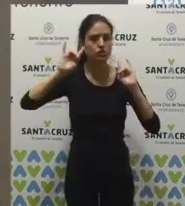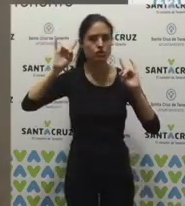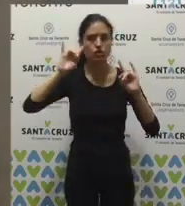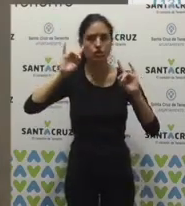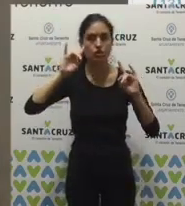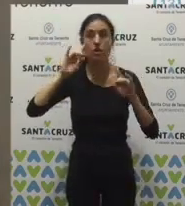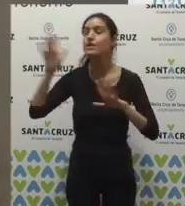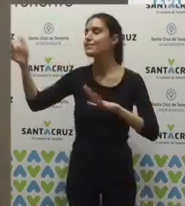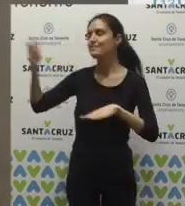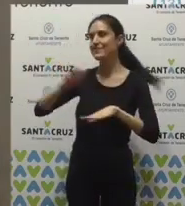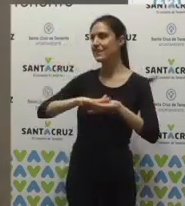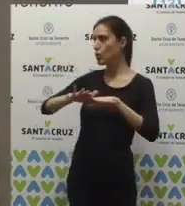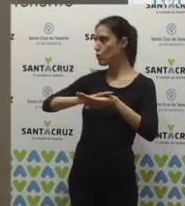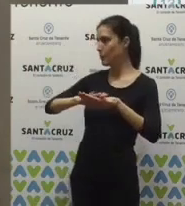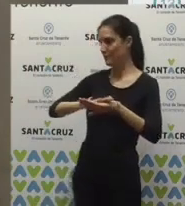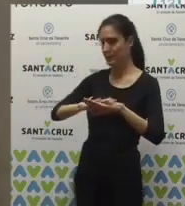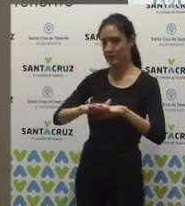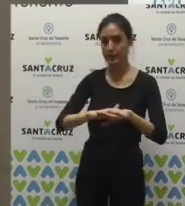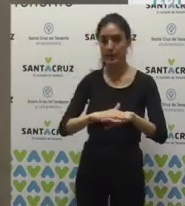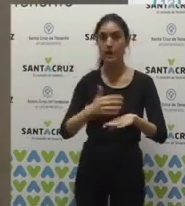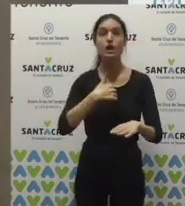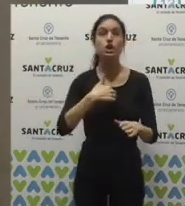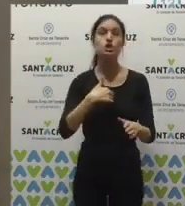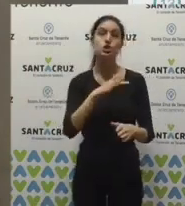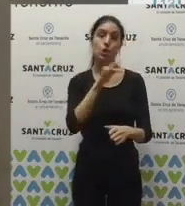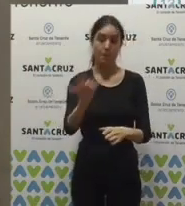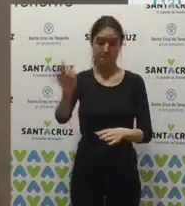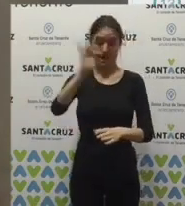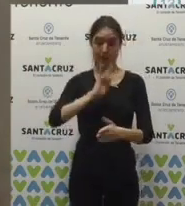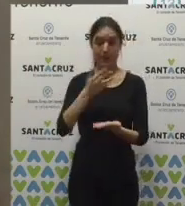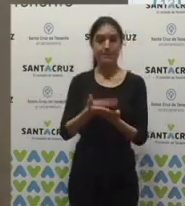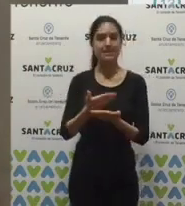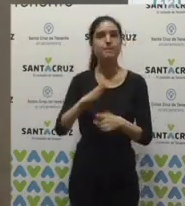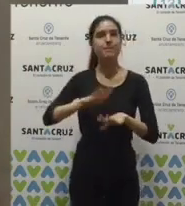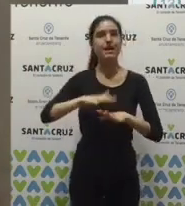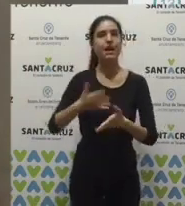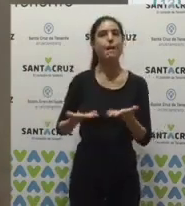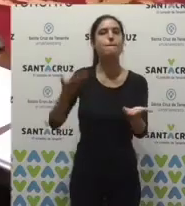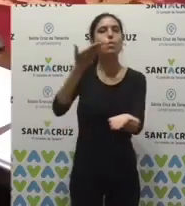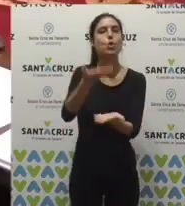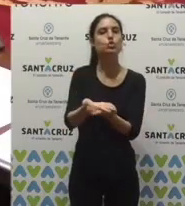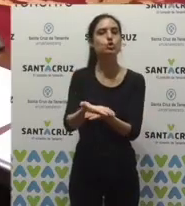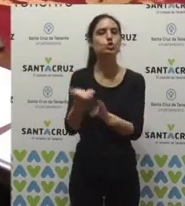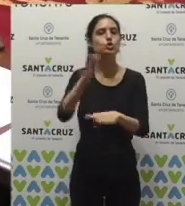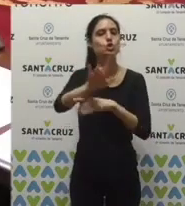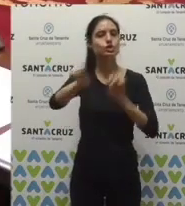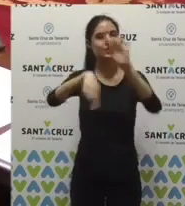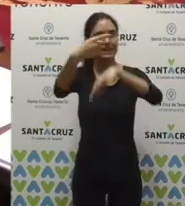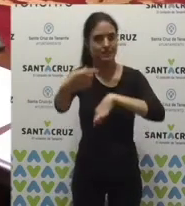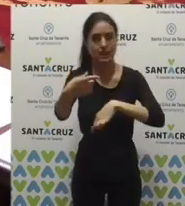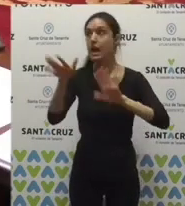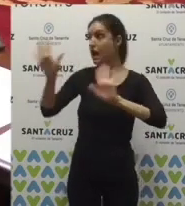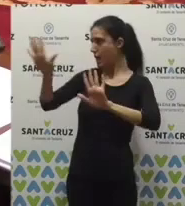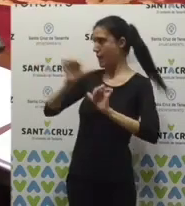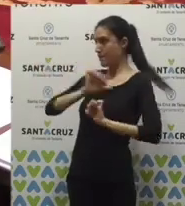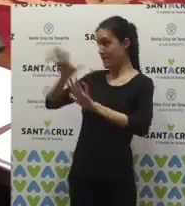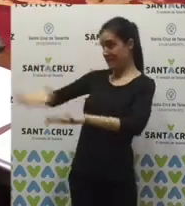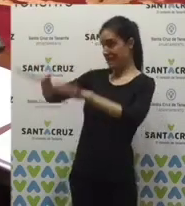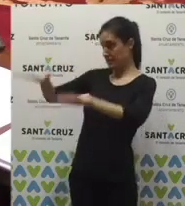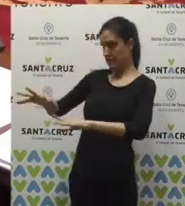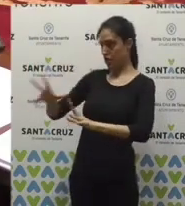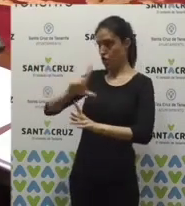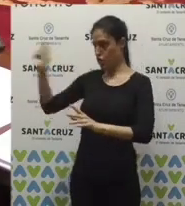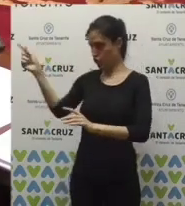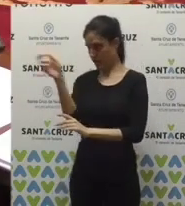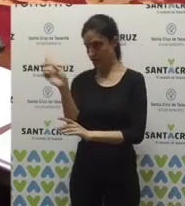disculpe la pedir la solicitud para la misión que viene después perfecto que desee ya no se vaya punto número